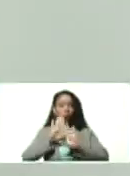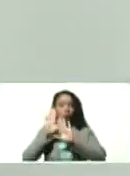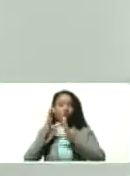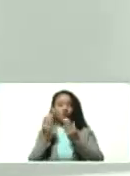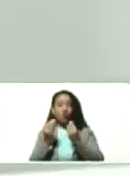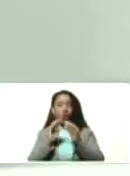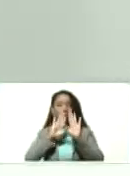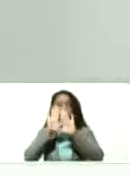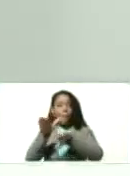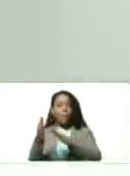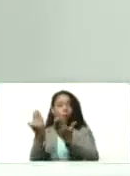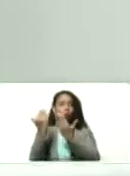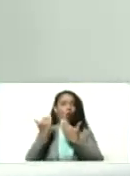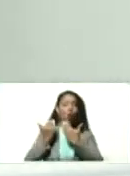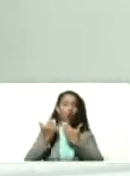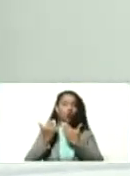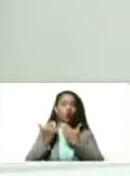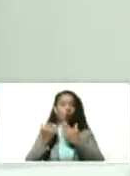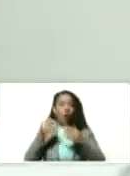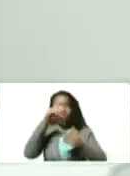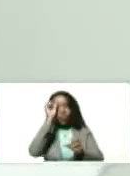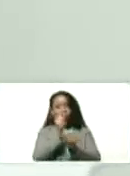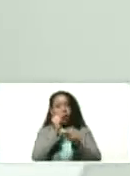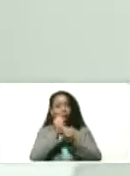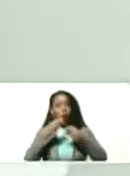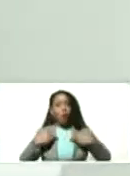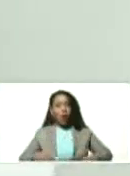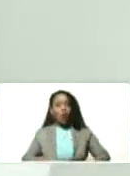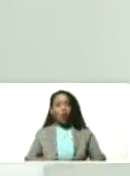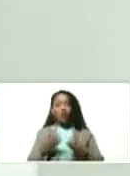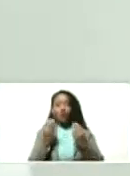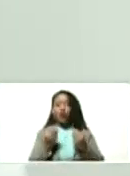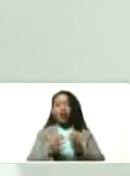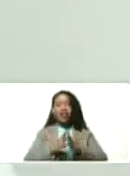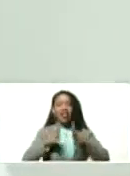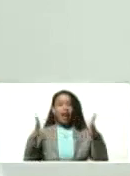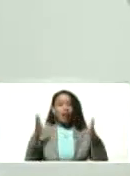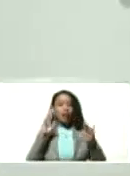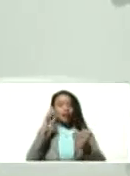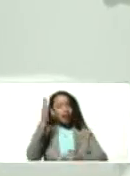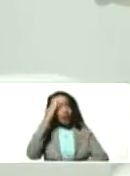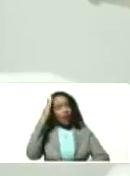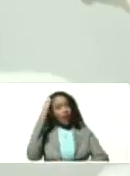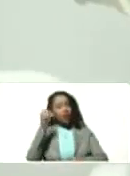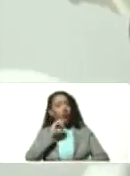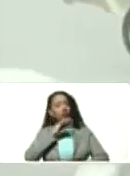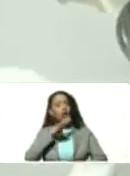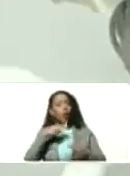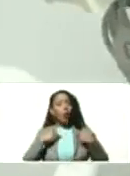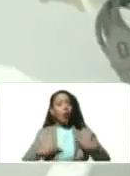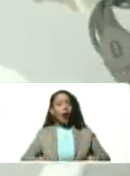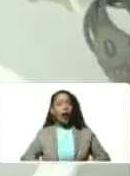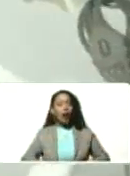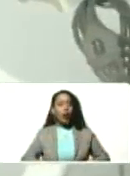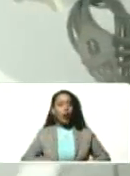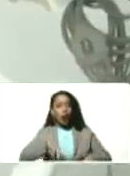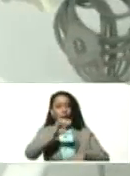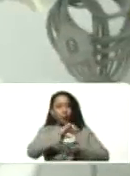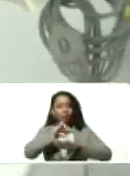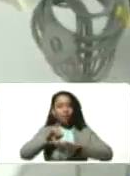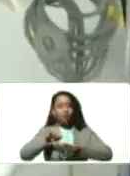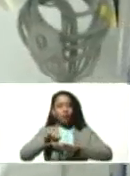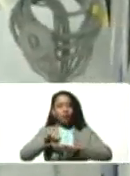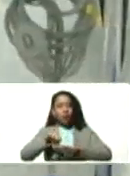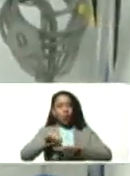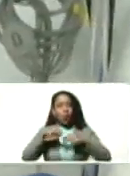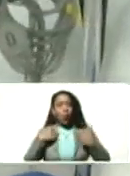sido la operación humanitaria más grande que se haya conocido en la historia de la humanidad. La operación